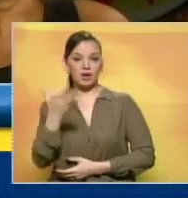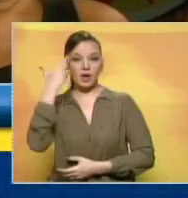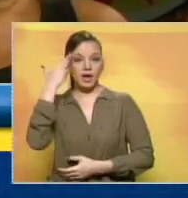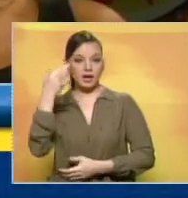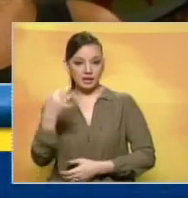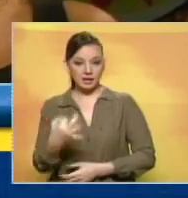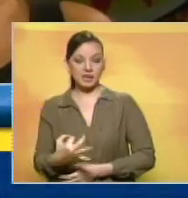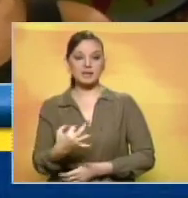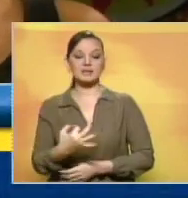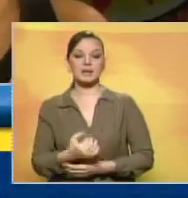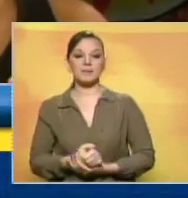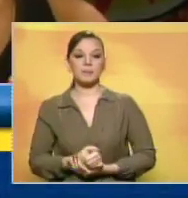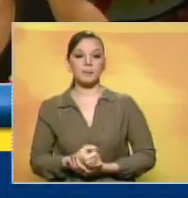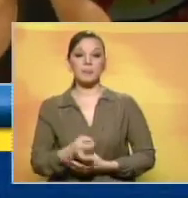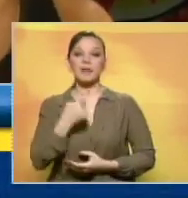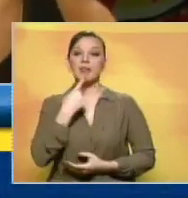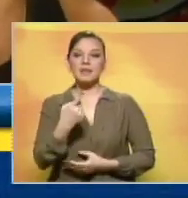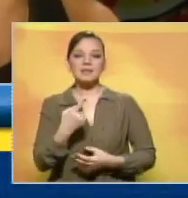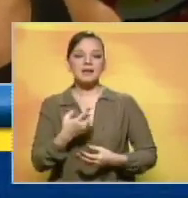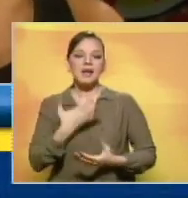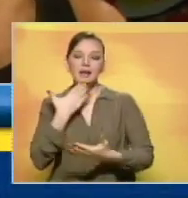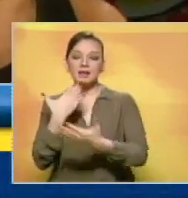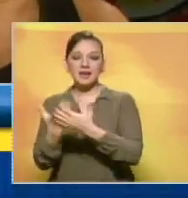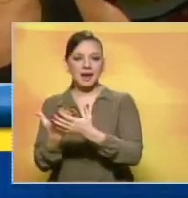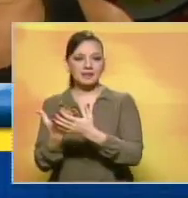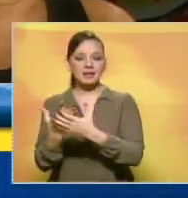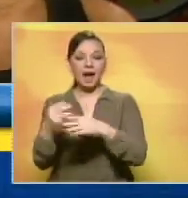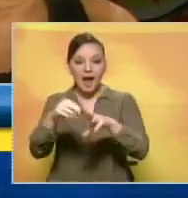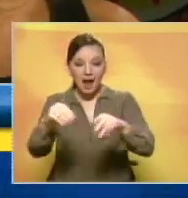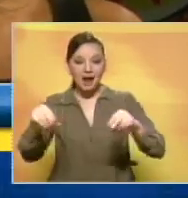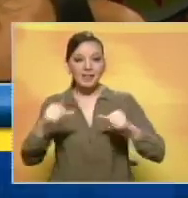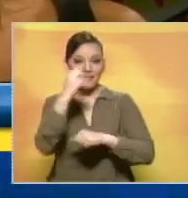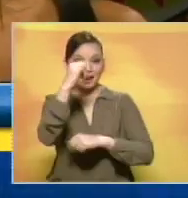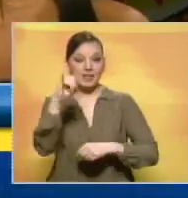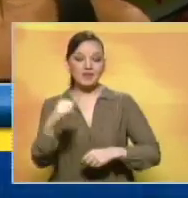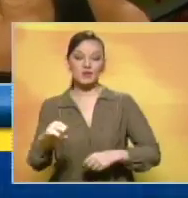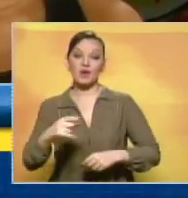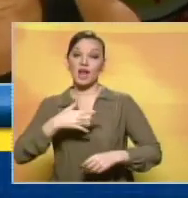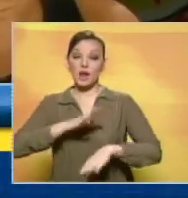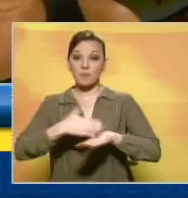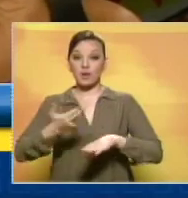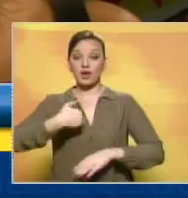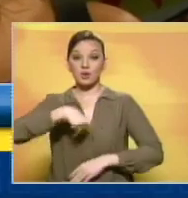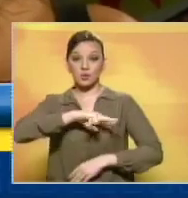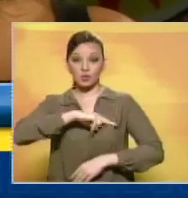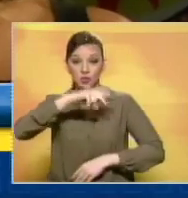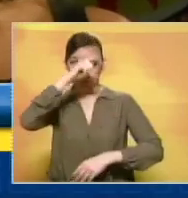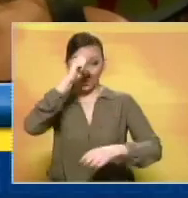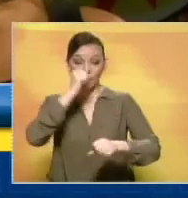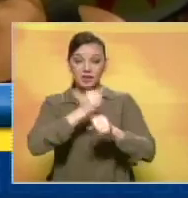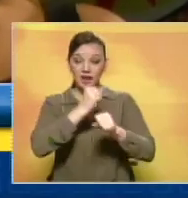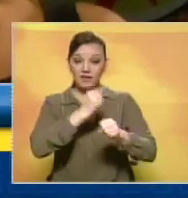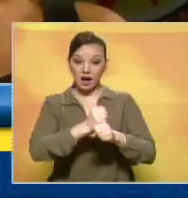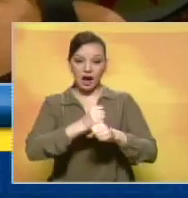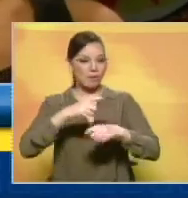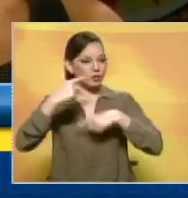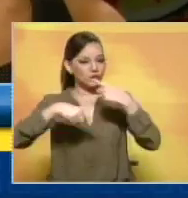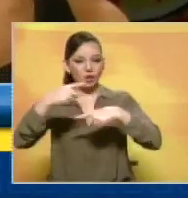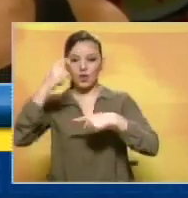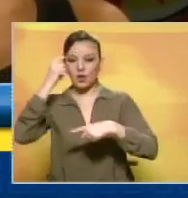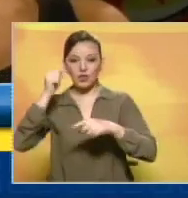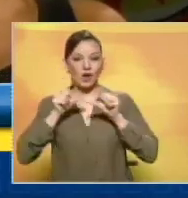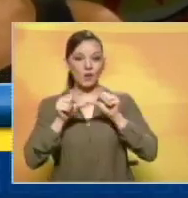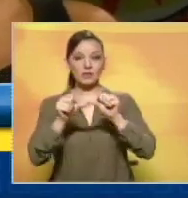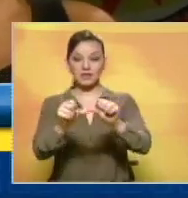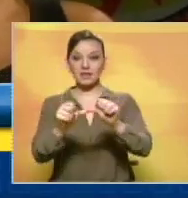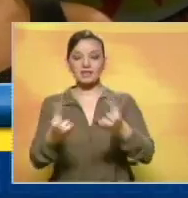credibilidad y objetividad. Un compromiso mayor con esta tierra zuliana para hacer nuestro trabajo con más cariño, con más impulso y trabajando día a día con muchísima constancia